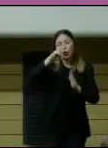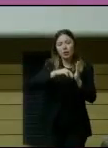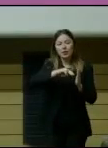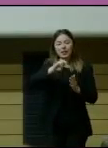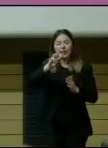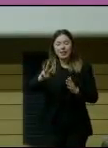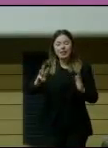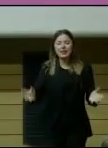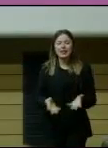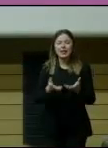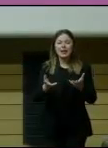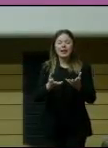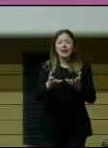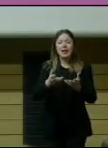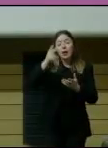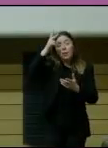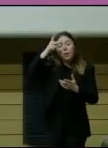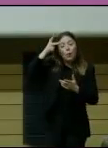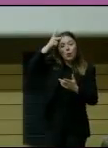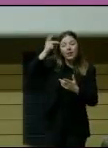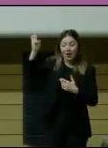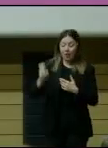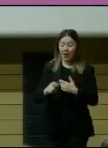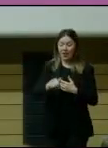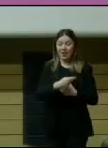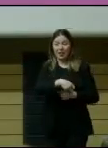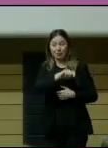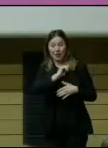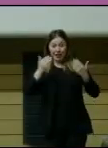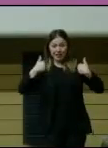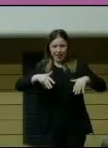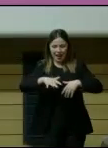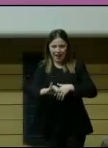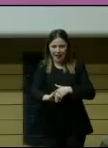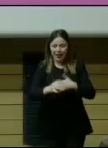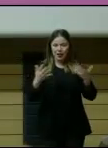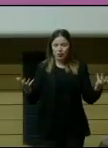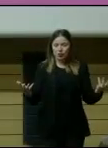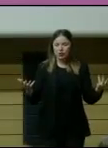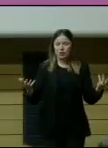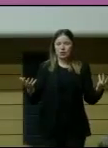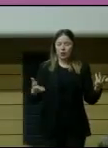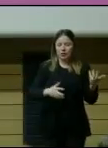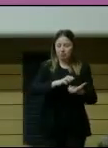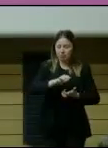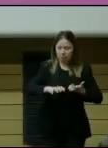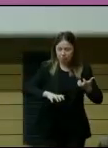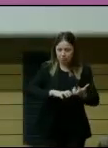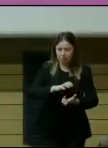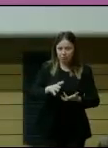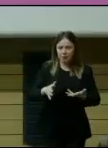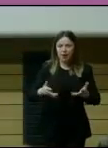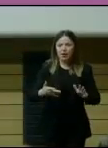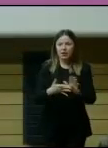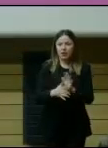con la tormenta mediática, la hipotética llegada del fentanilo en España, que ya lo teníamos aquí. Claro, todo esto fue la tormenta mediática. Vamos a ver, a grandes